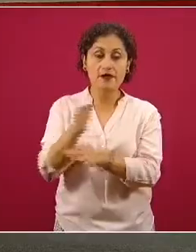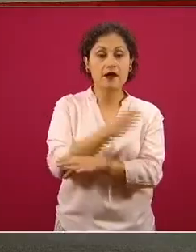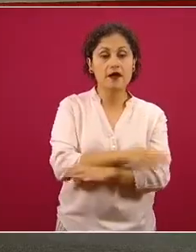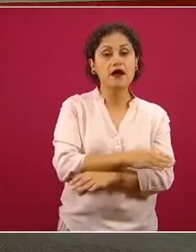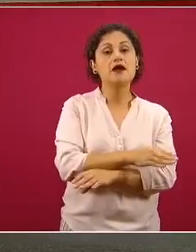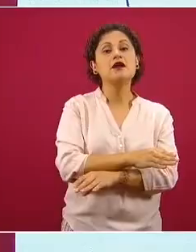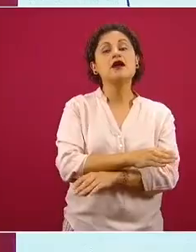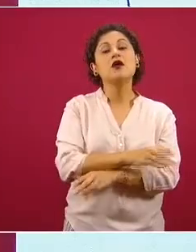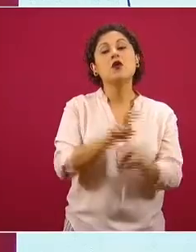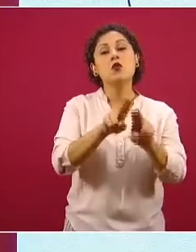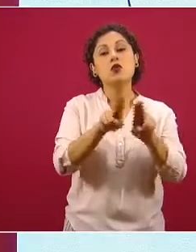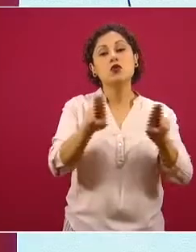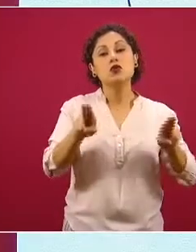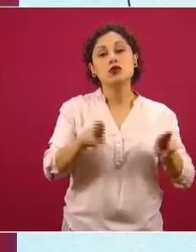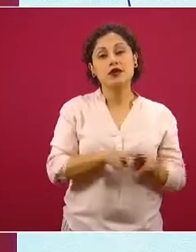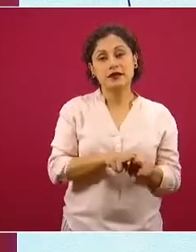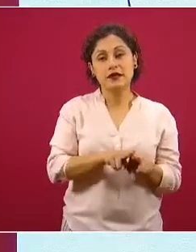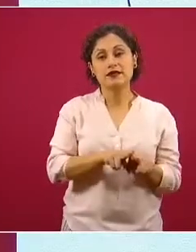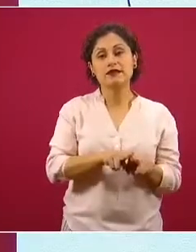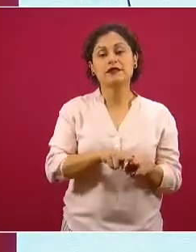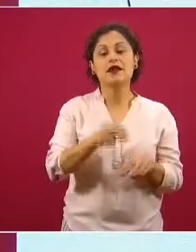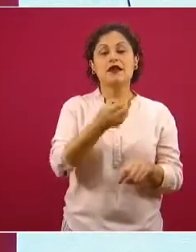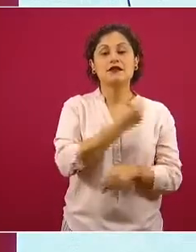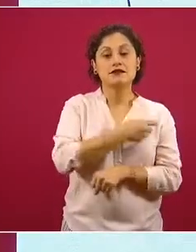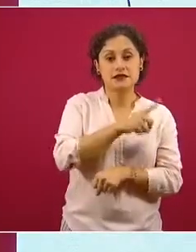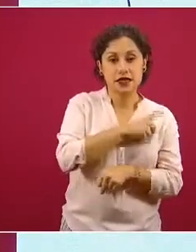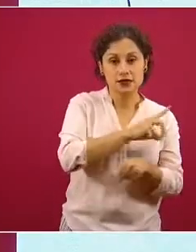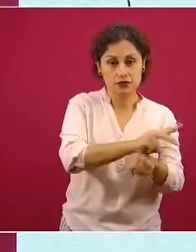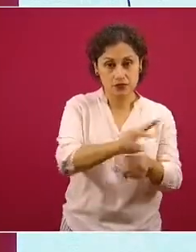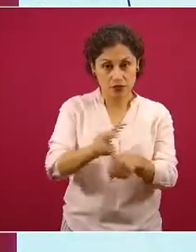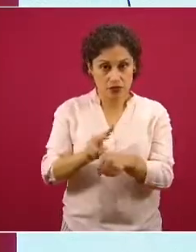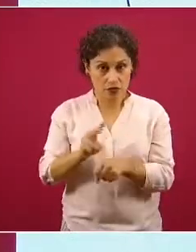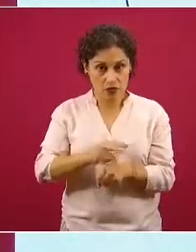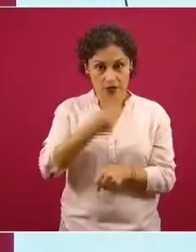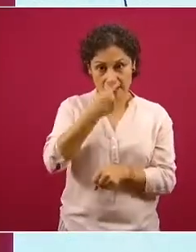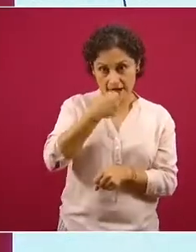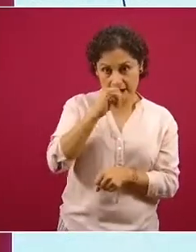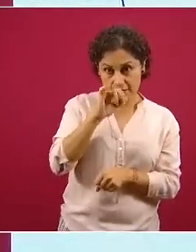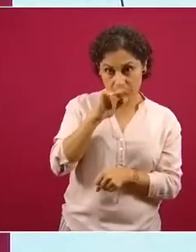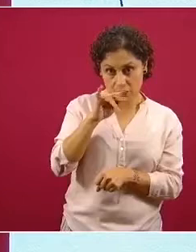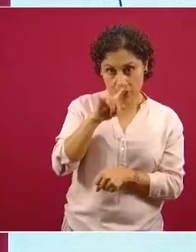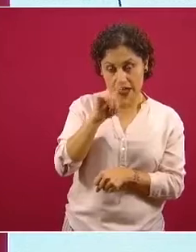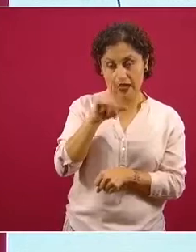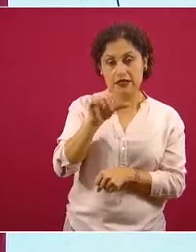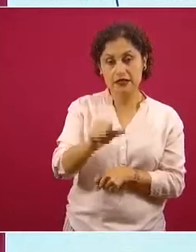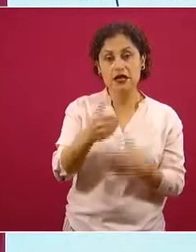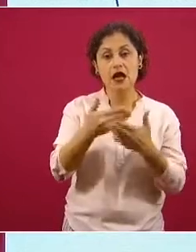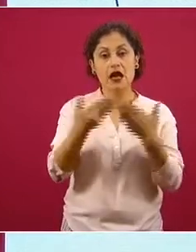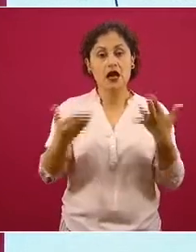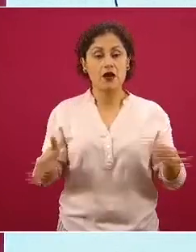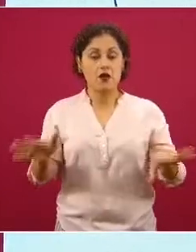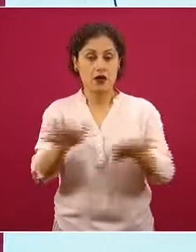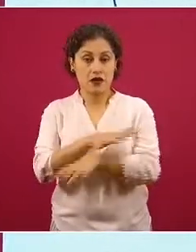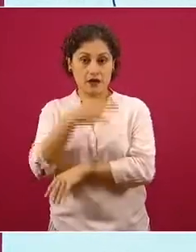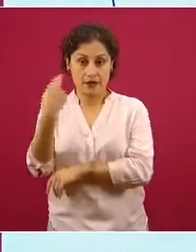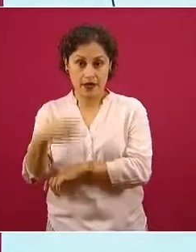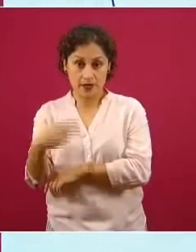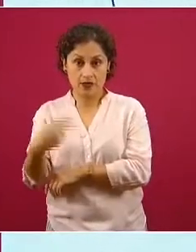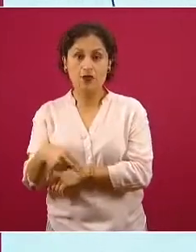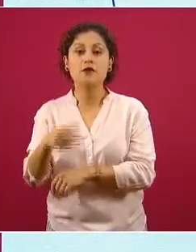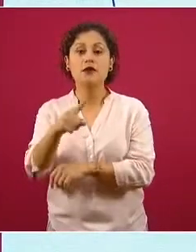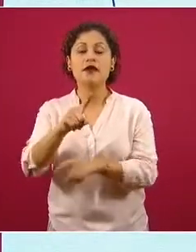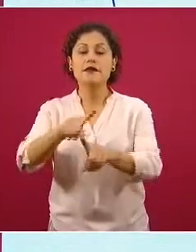influenza. Y además representan ya no solo a todo el sector de las instituciones públicas, sino también